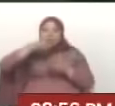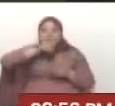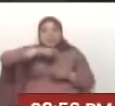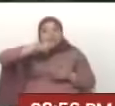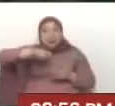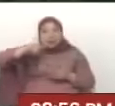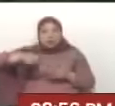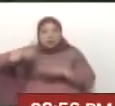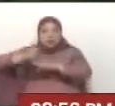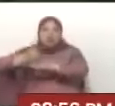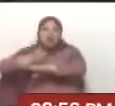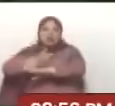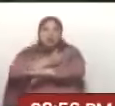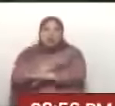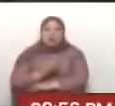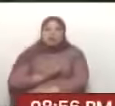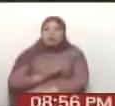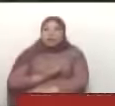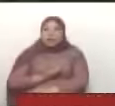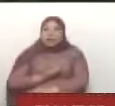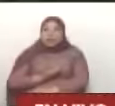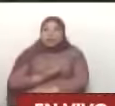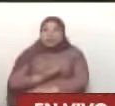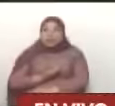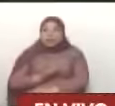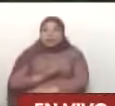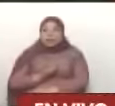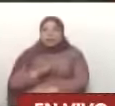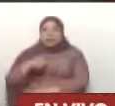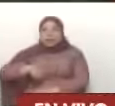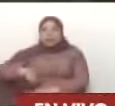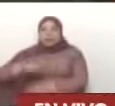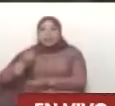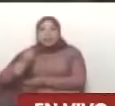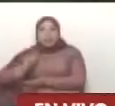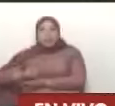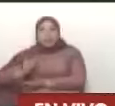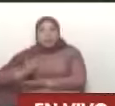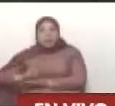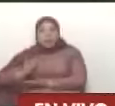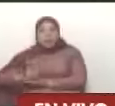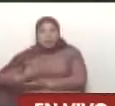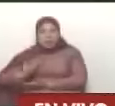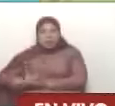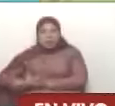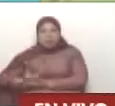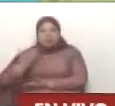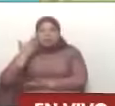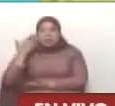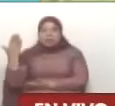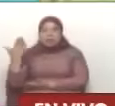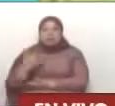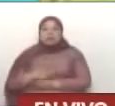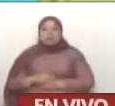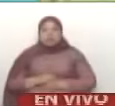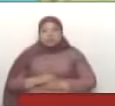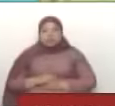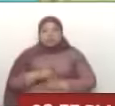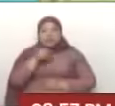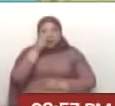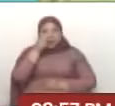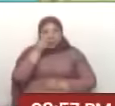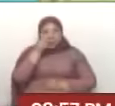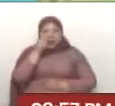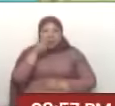Daniel Monteverde Irazábal, Caicara de Maturín. Oscar Cedeño, Puntemata. Mariangelis